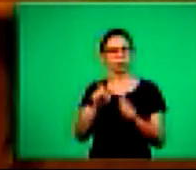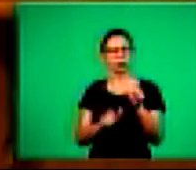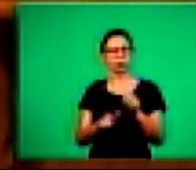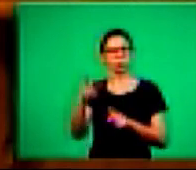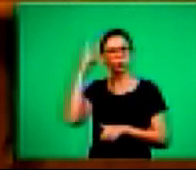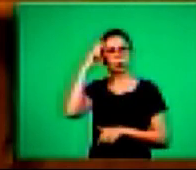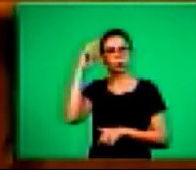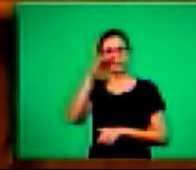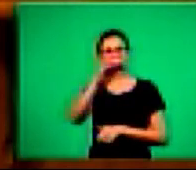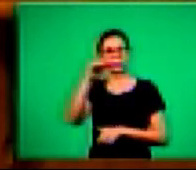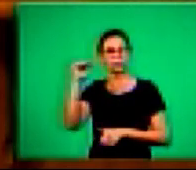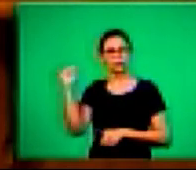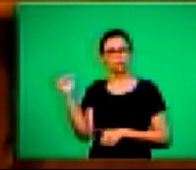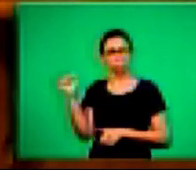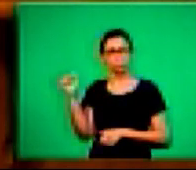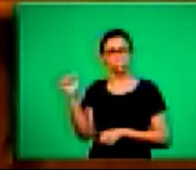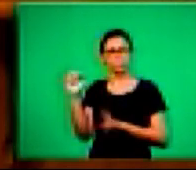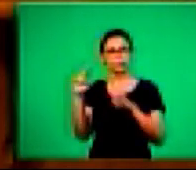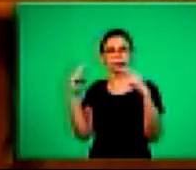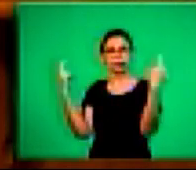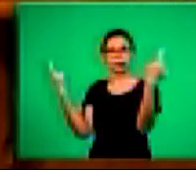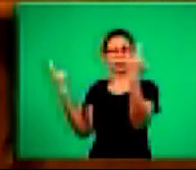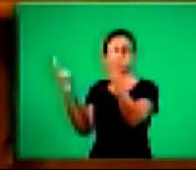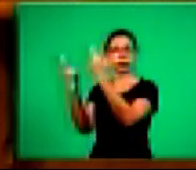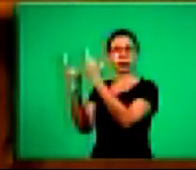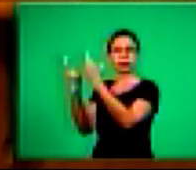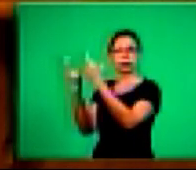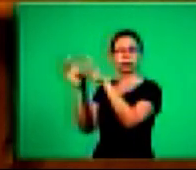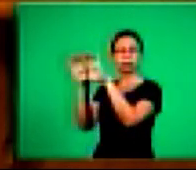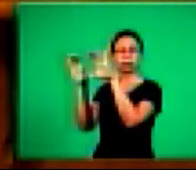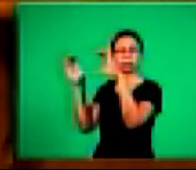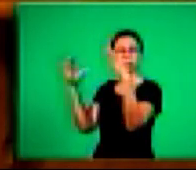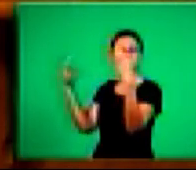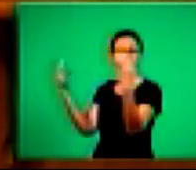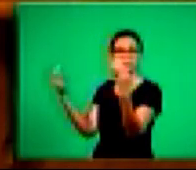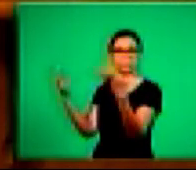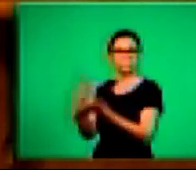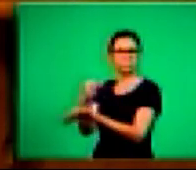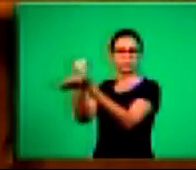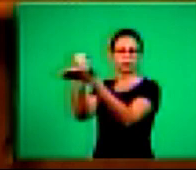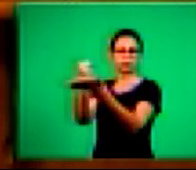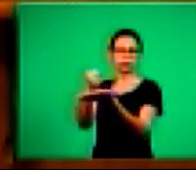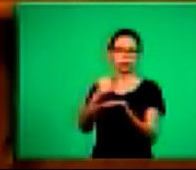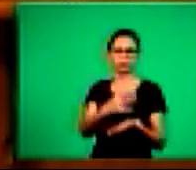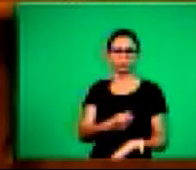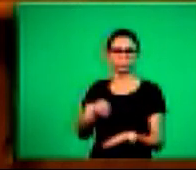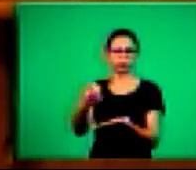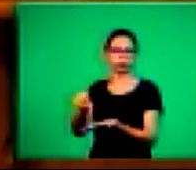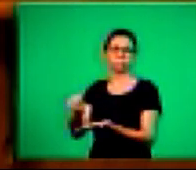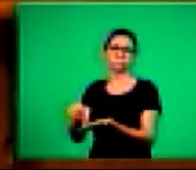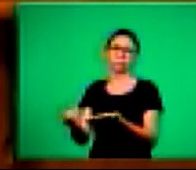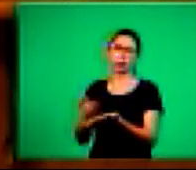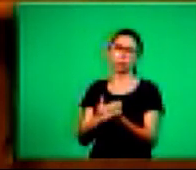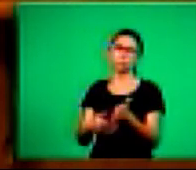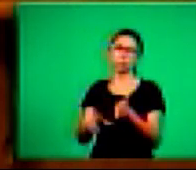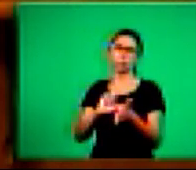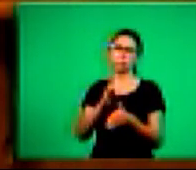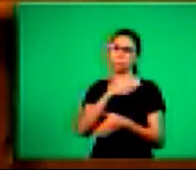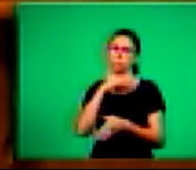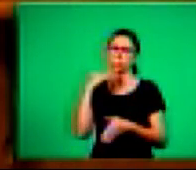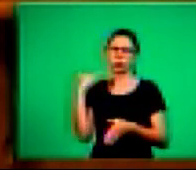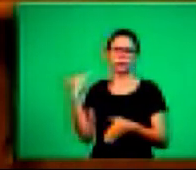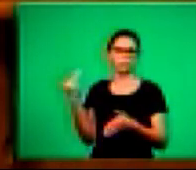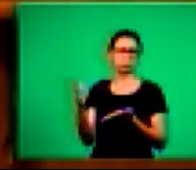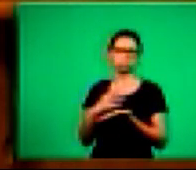para este reino ellos serán retirados unos fueron antes que nosotros son